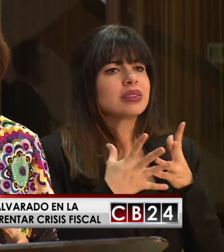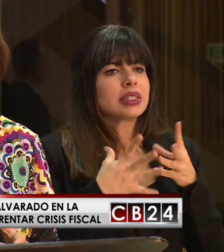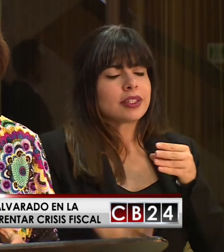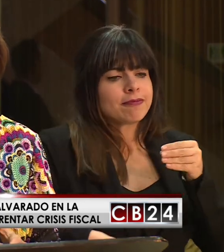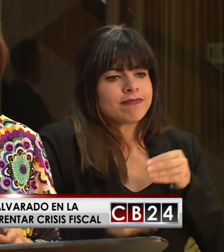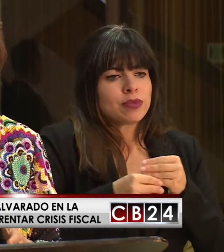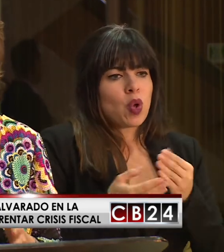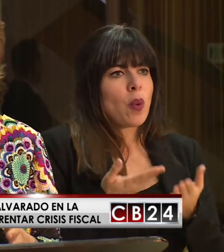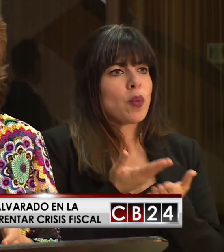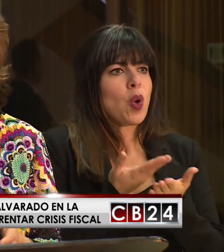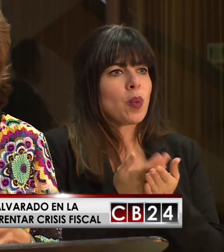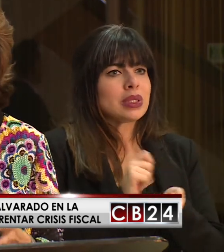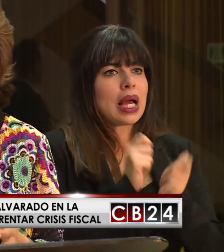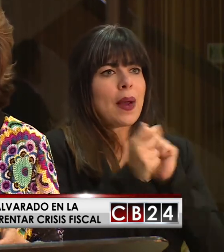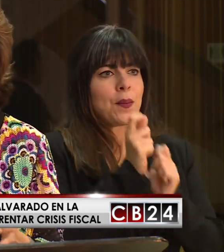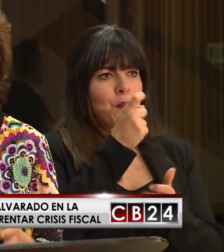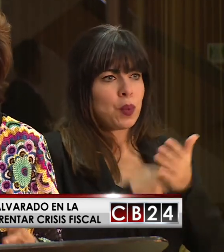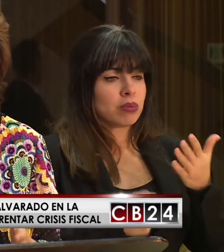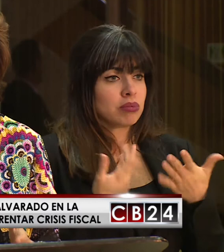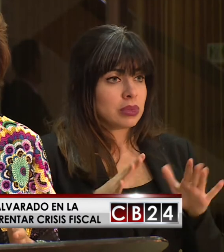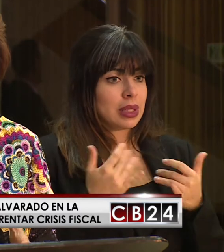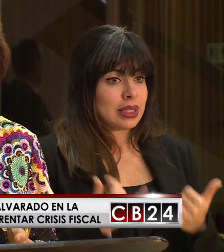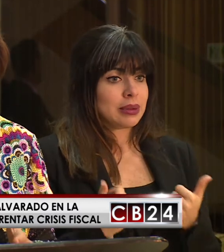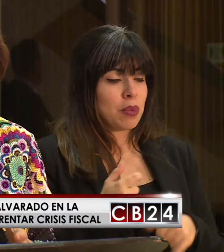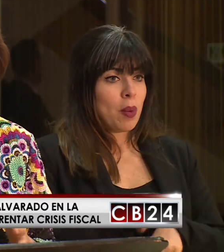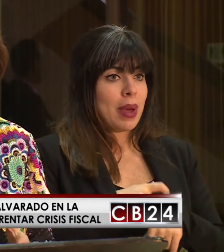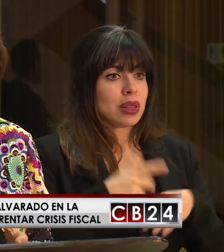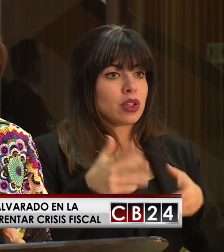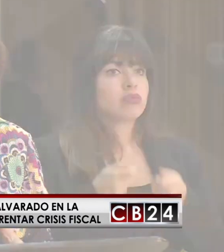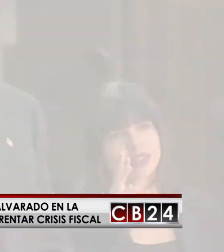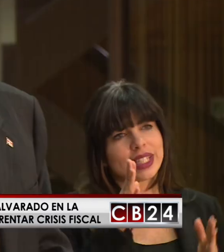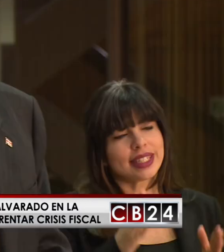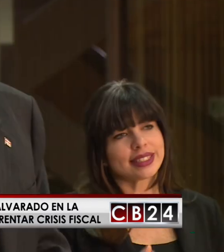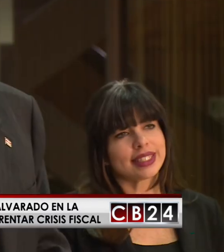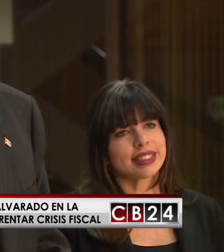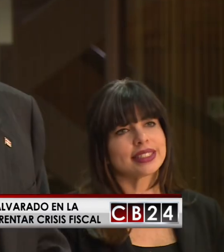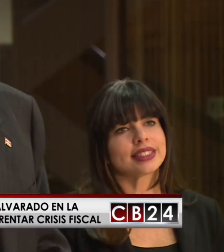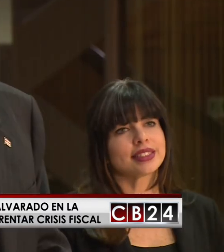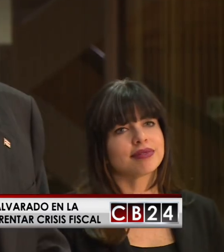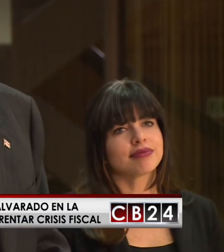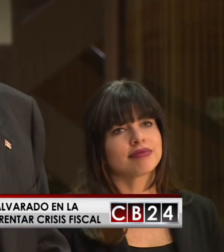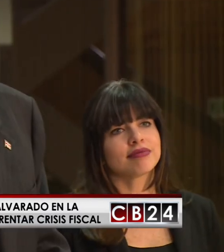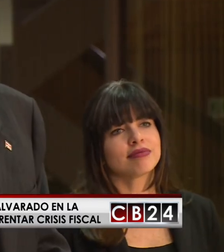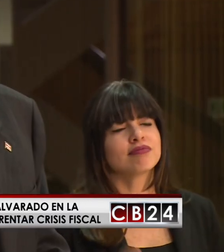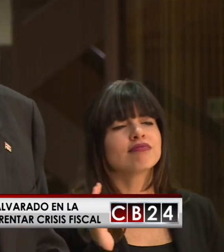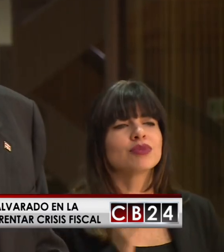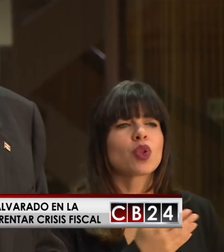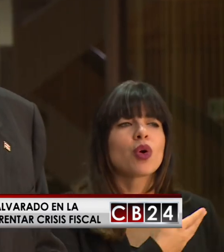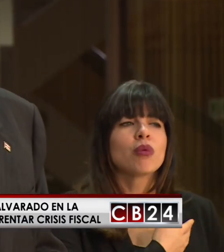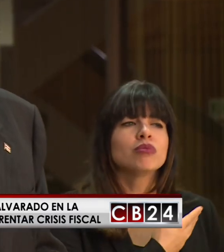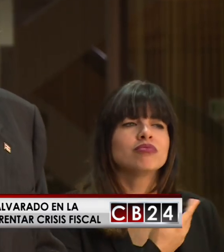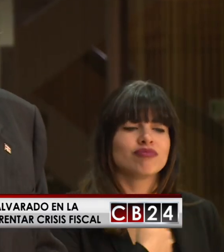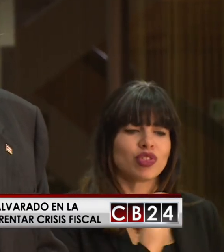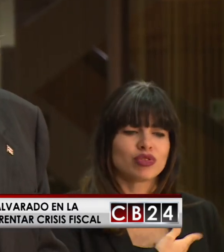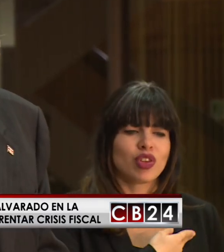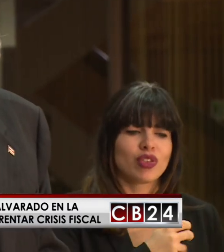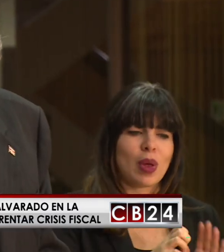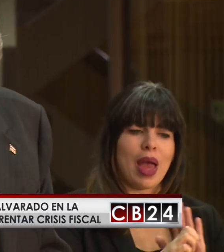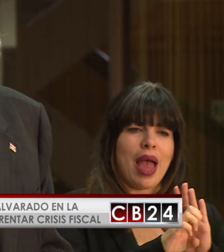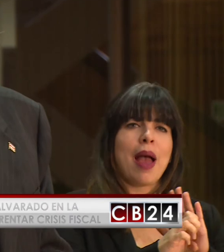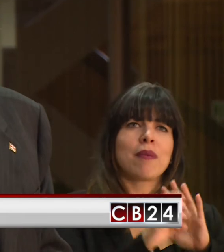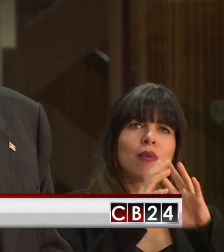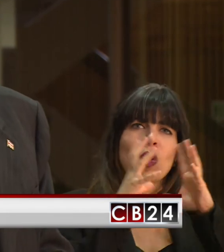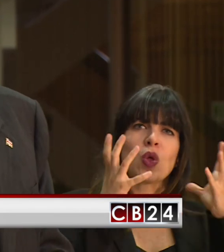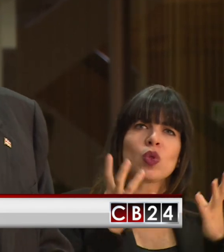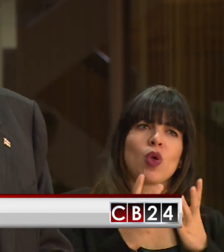la propuesta de reforma tributaria que ya se encuentra presentada en la Asamblea Legislativa. Somos un ejemplo para el mundo, pensar que